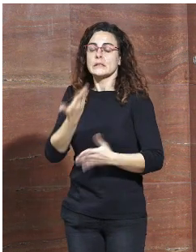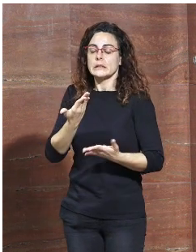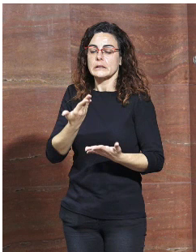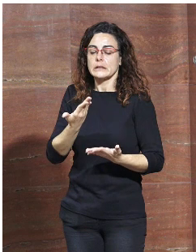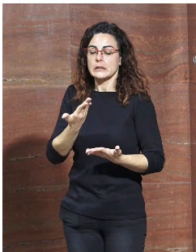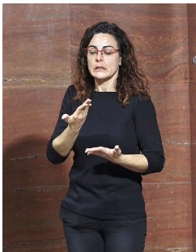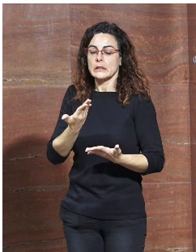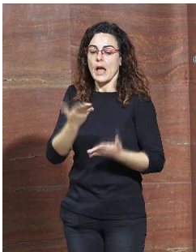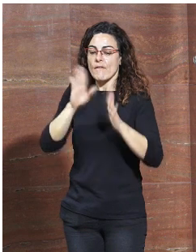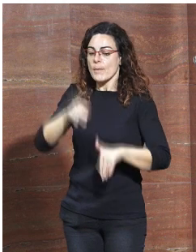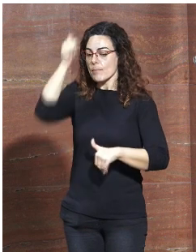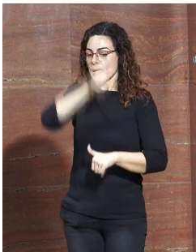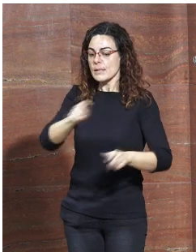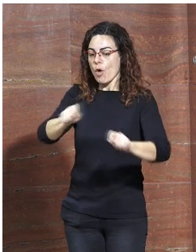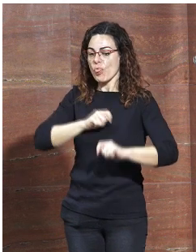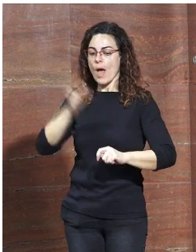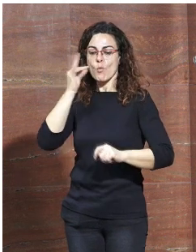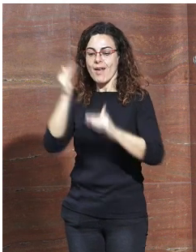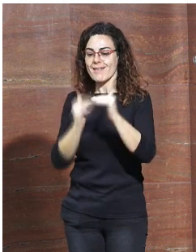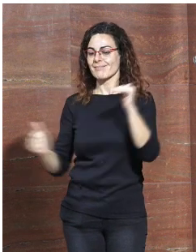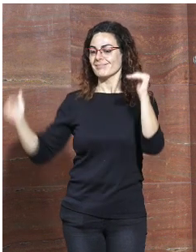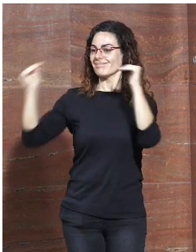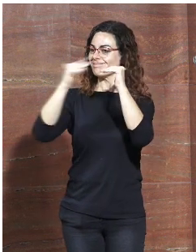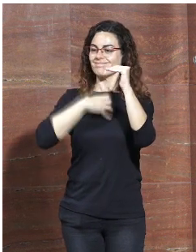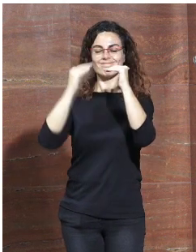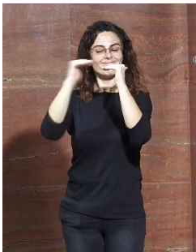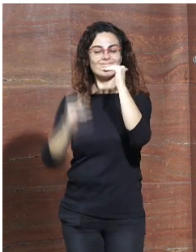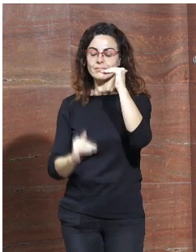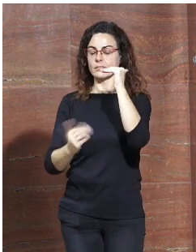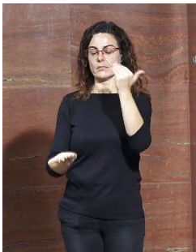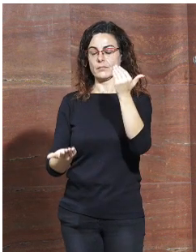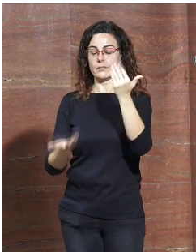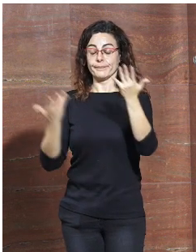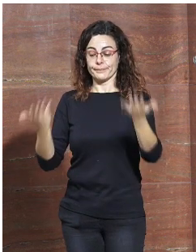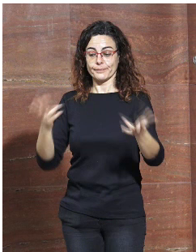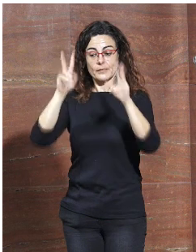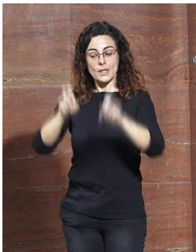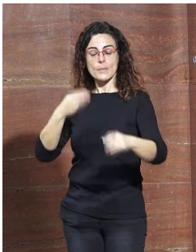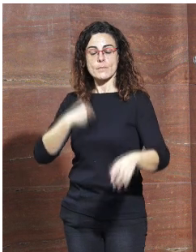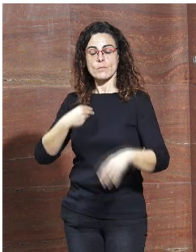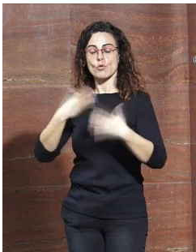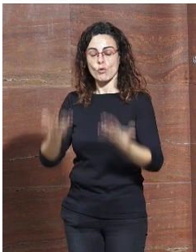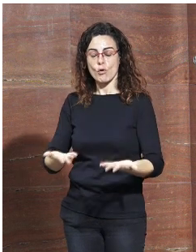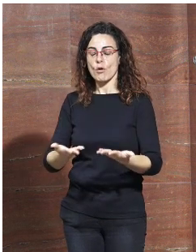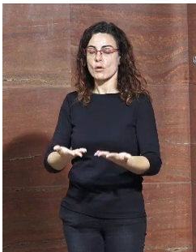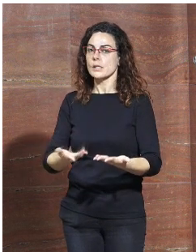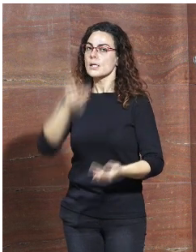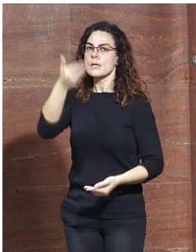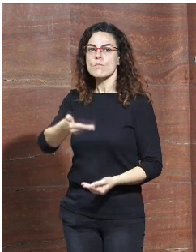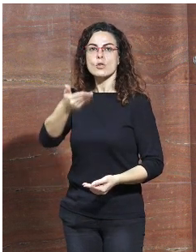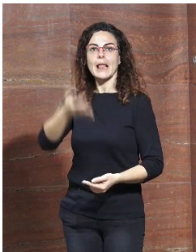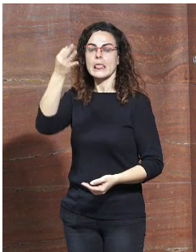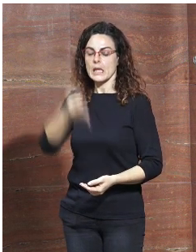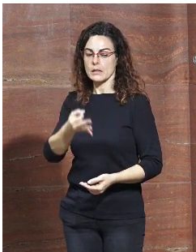igualdad que ha detentado la historia de la humanidad. En este sentido, resulta imprescindible mirar